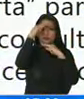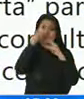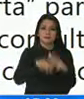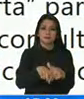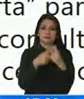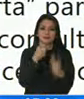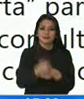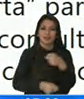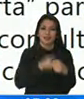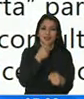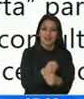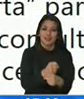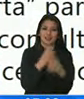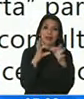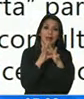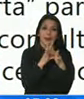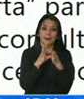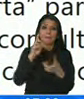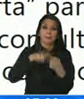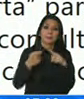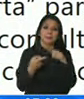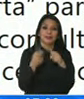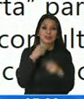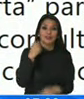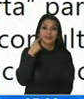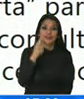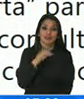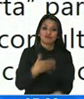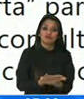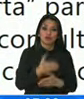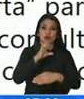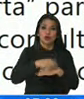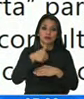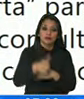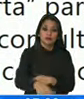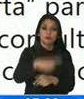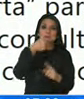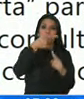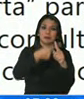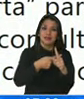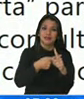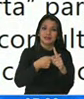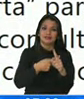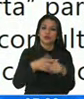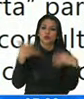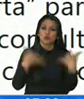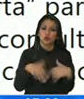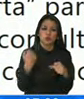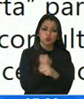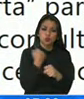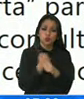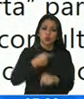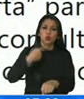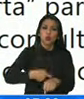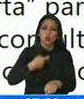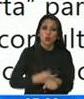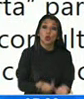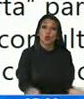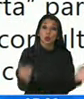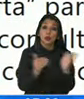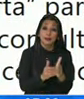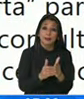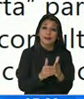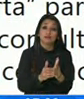año. Mashi Rafael viene al Ecuador esta semana y se queda todo el mes a quemar suela de zapato, a volver a las raíces